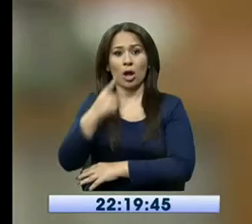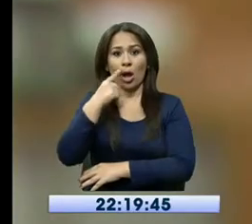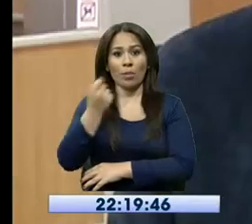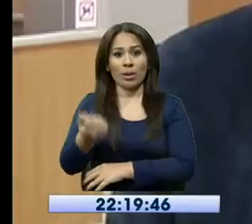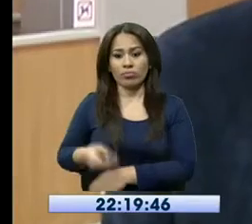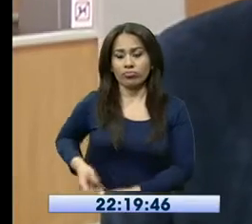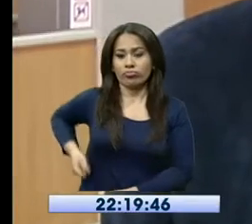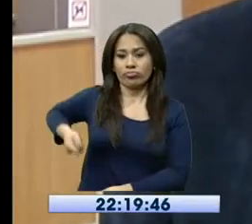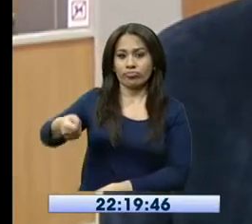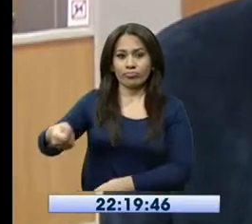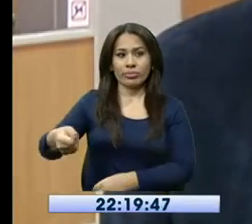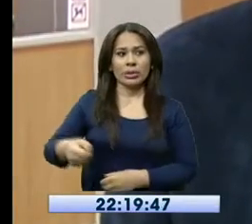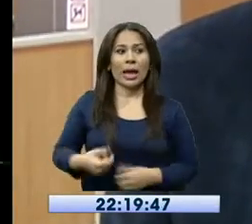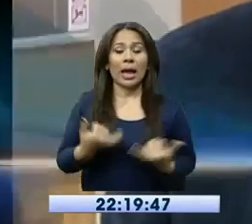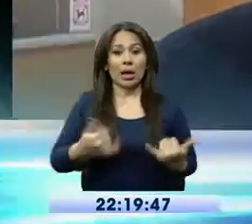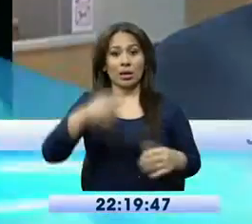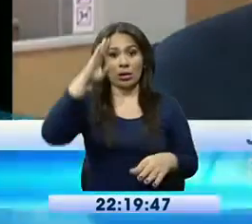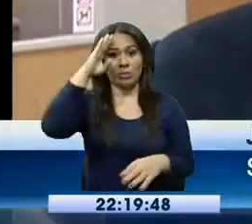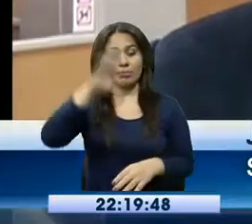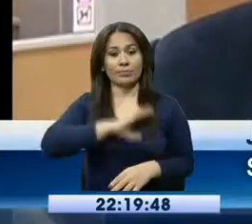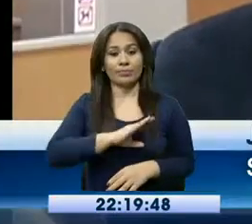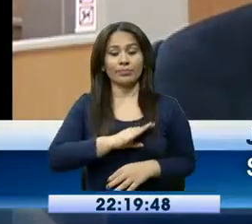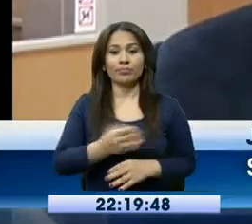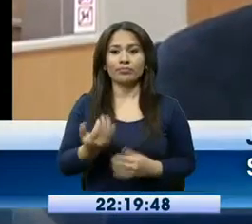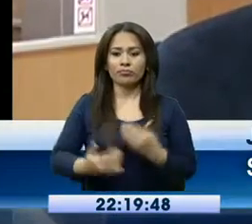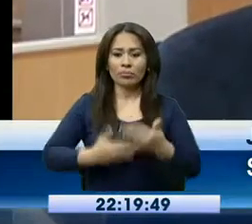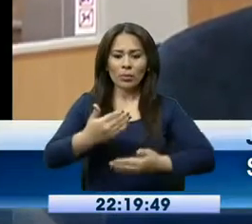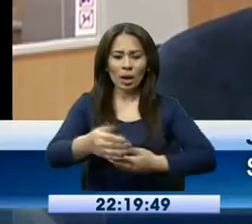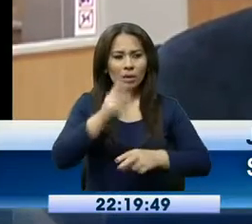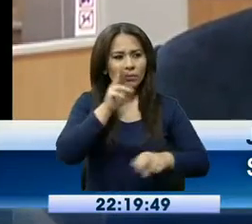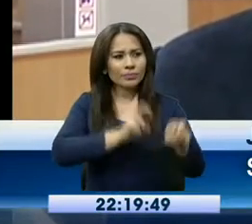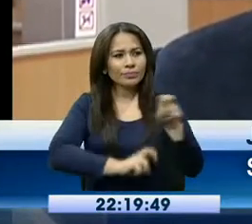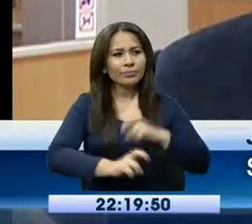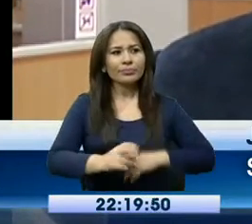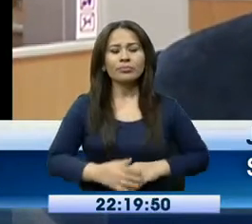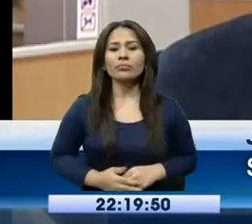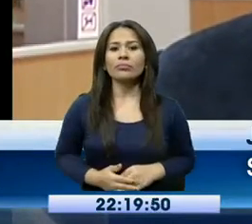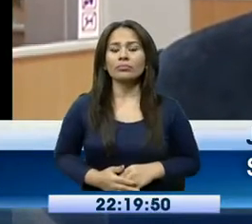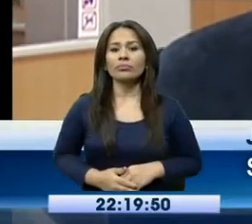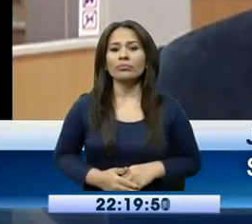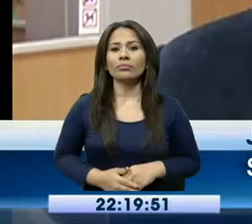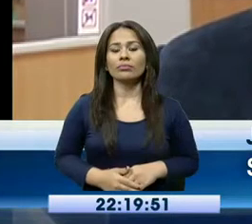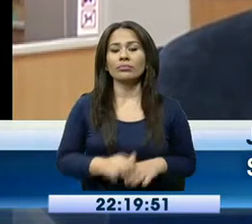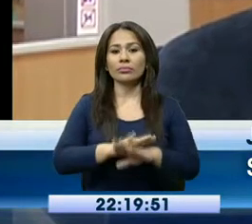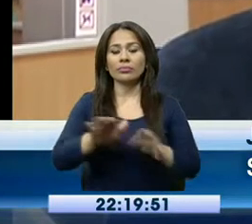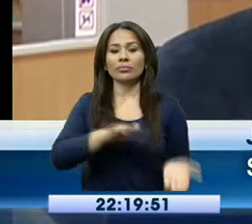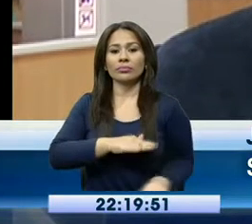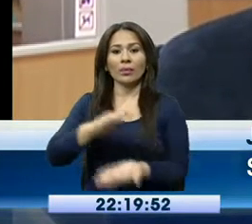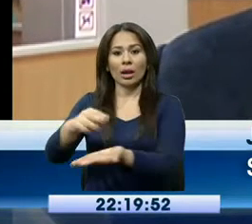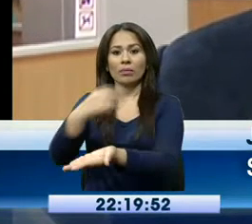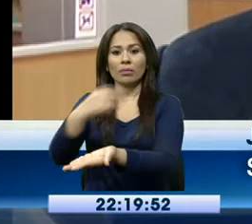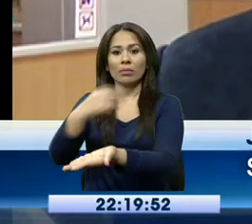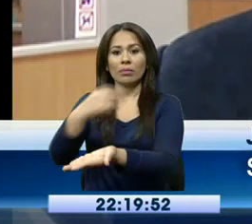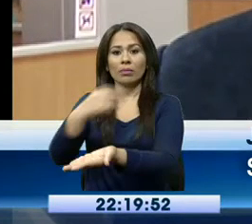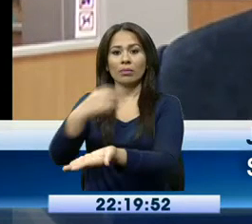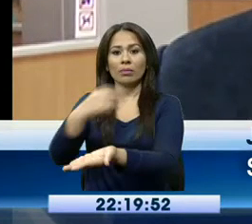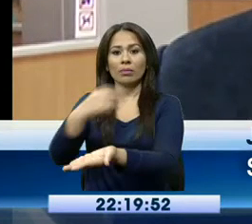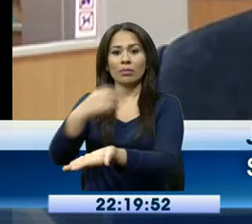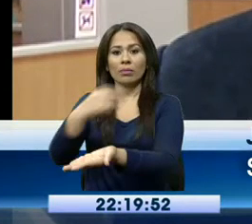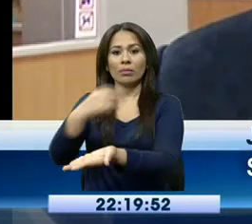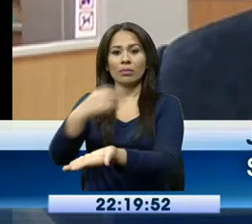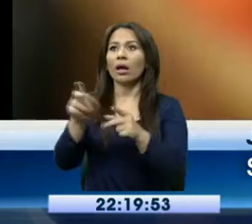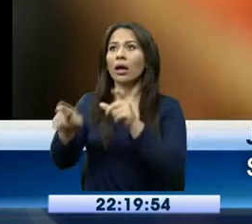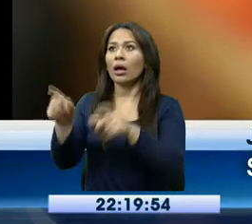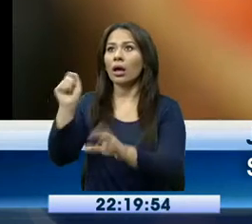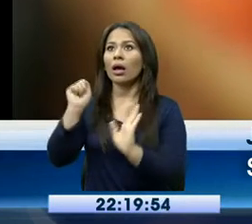blanca. La Fiscalía está tomando procedimiento pertinente y se han dispuesto las pericias en cuanto al hecho que ha sido puesto en conocimiento a la Fiscalía.